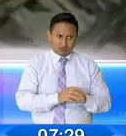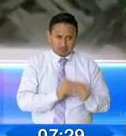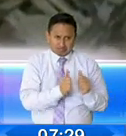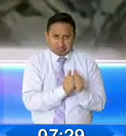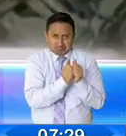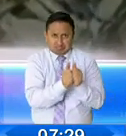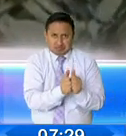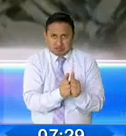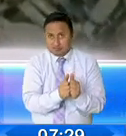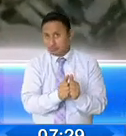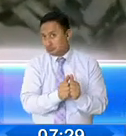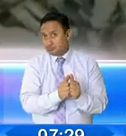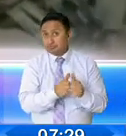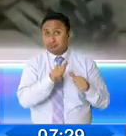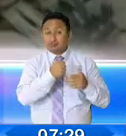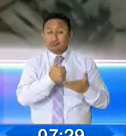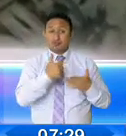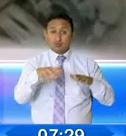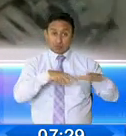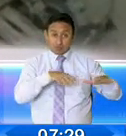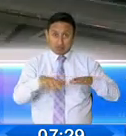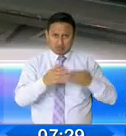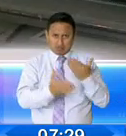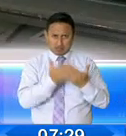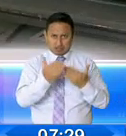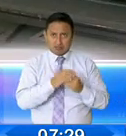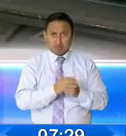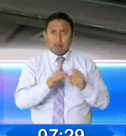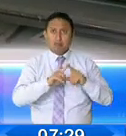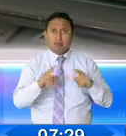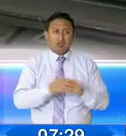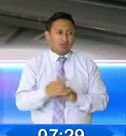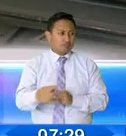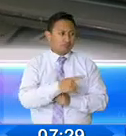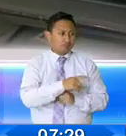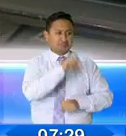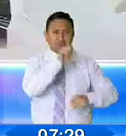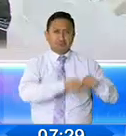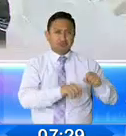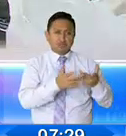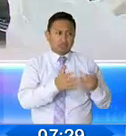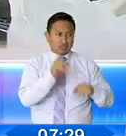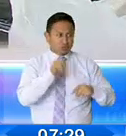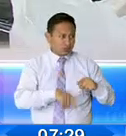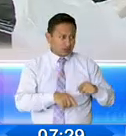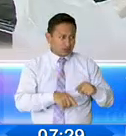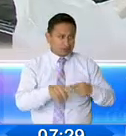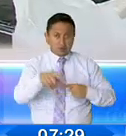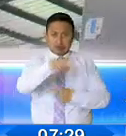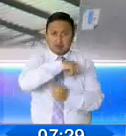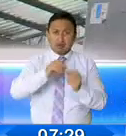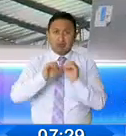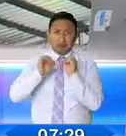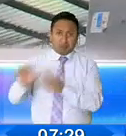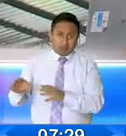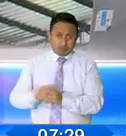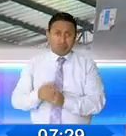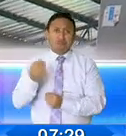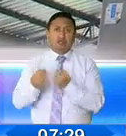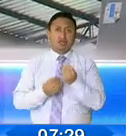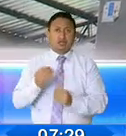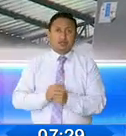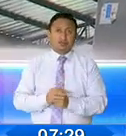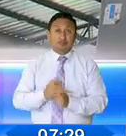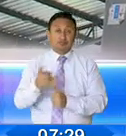facilitado muchas actividades cotidianas. Pero ¿qué pasa cuando estos pierden su valor y ya tienen que ser desechados? Si no pasan por un